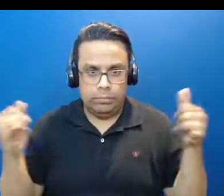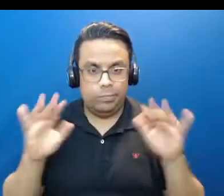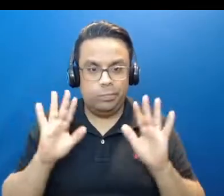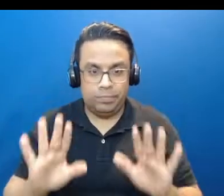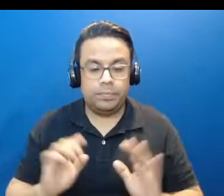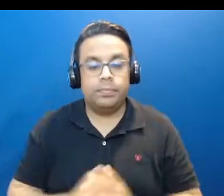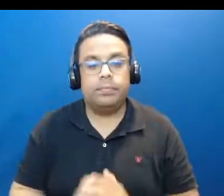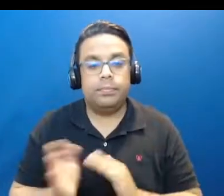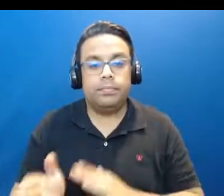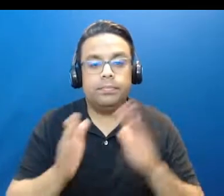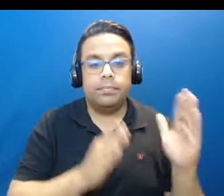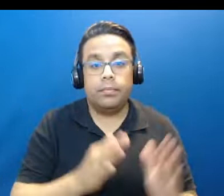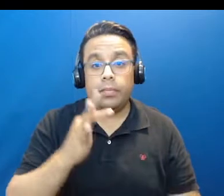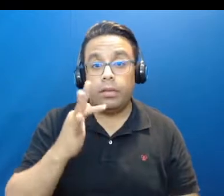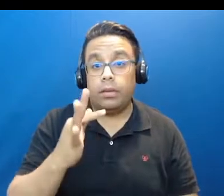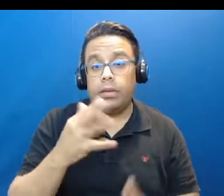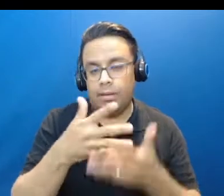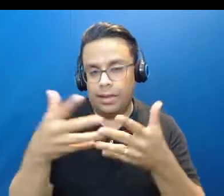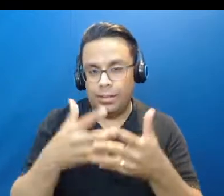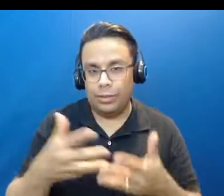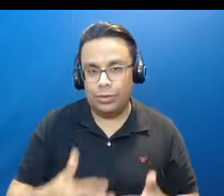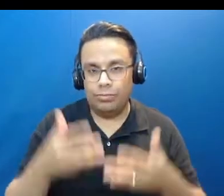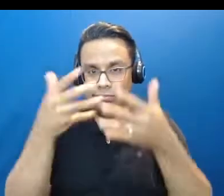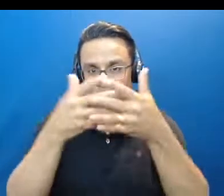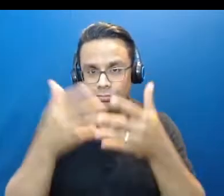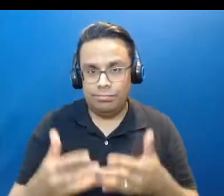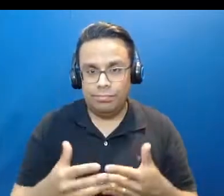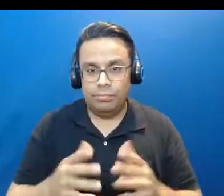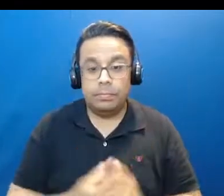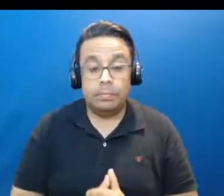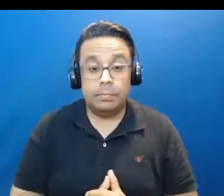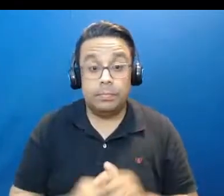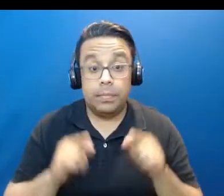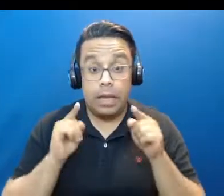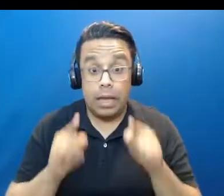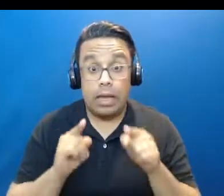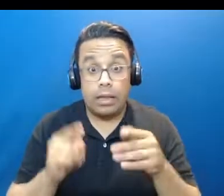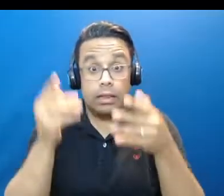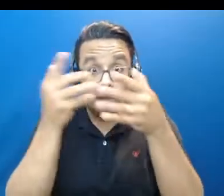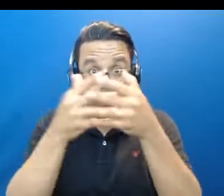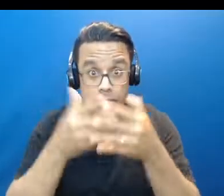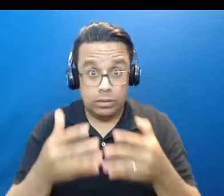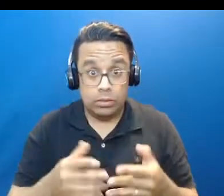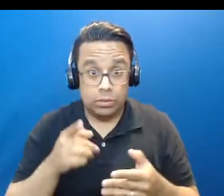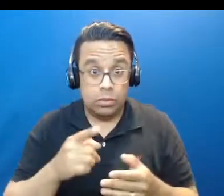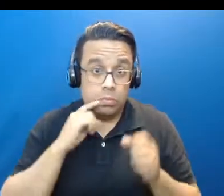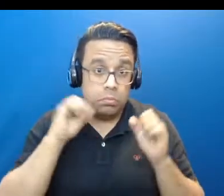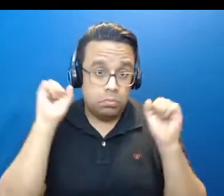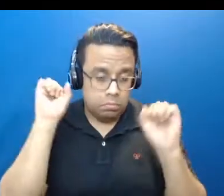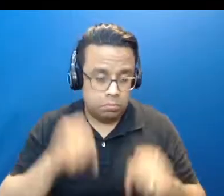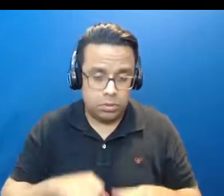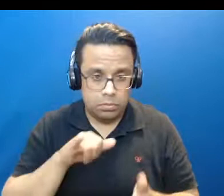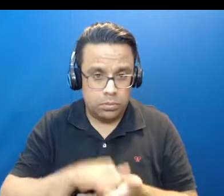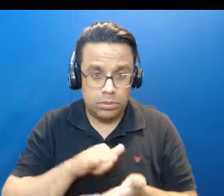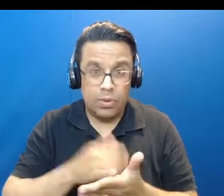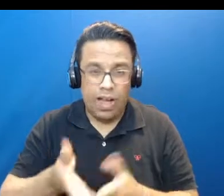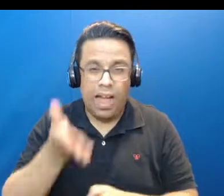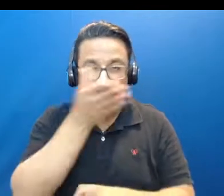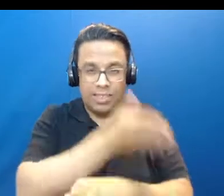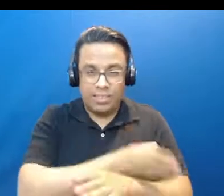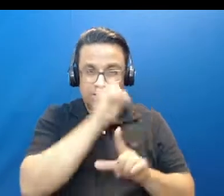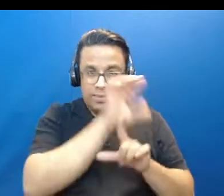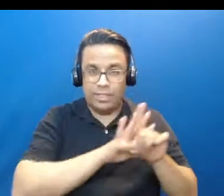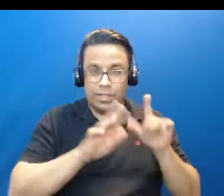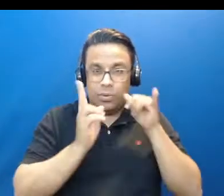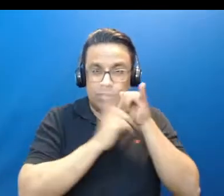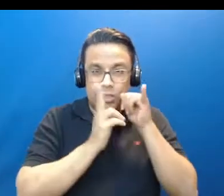y voy a pasar a la siguiente, que es el texto. En el texto, entonces podemos utilizar, como lo vimos en videotutoriales anteriores, un estilo